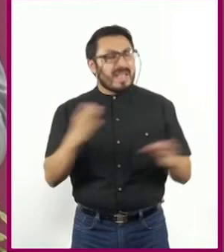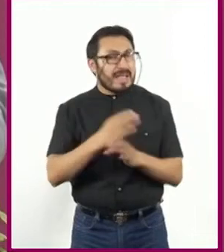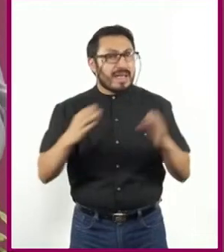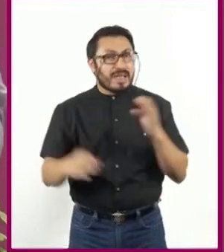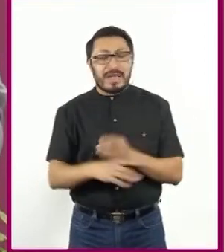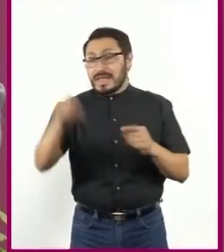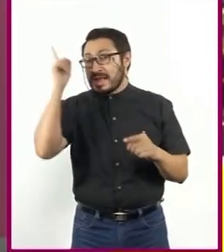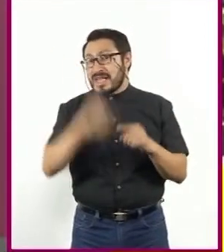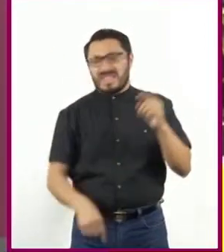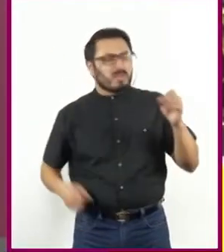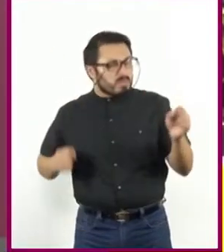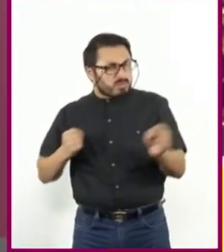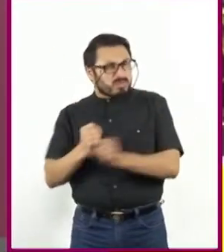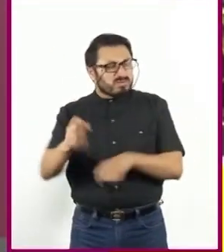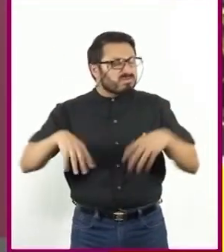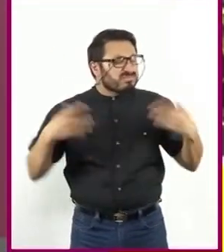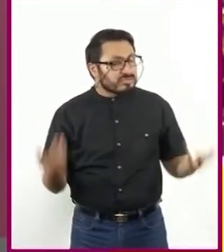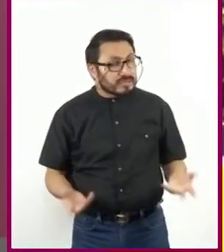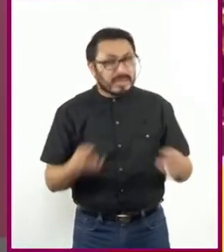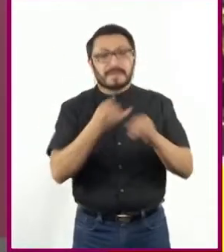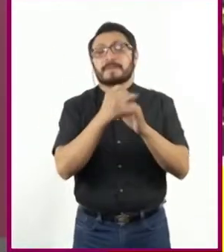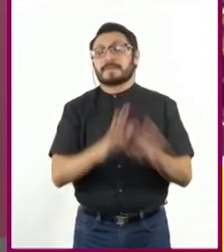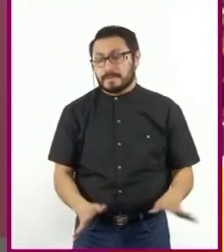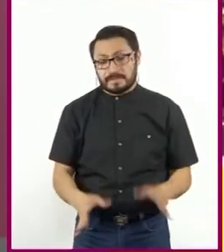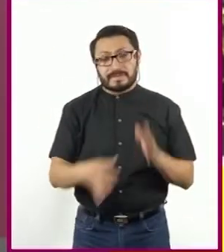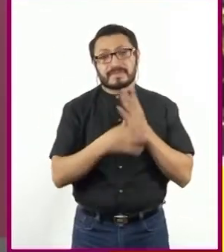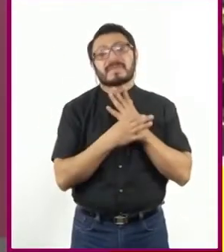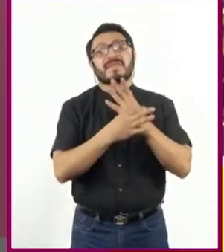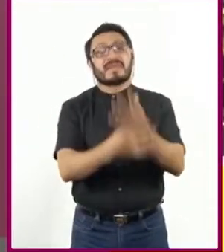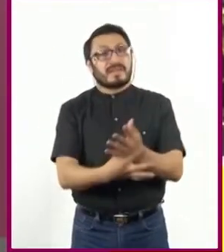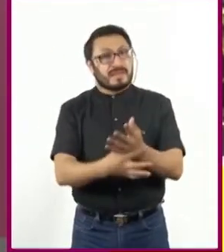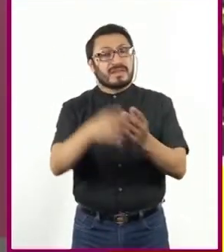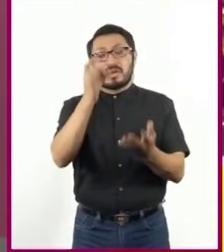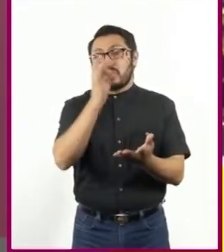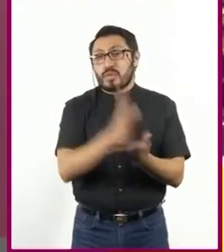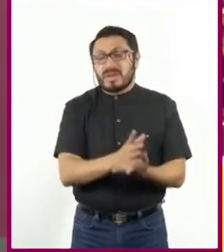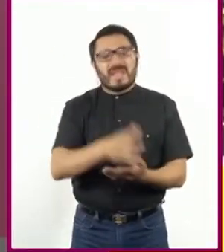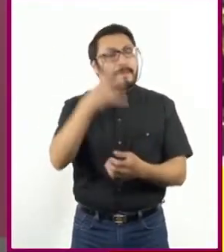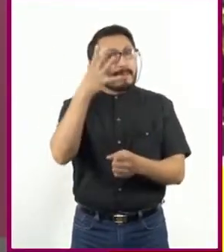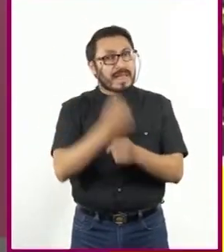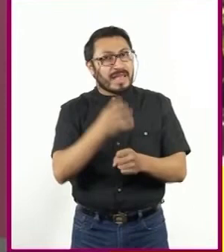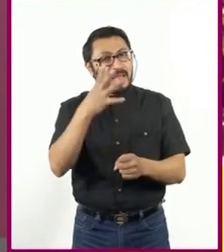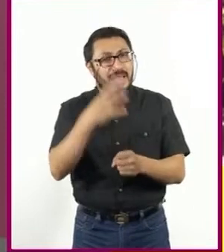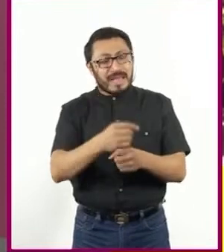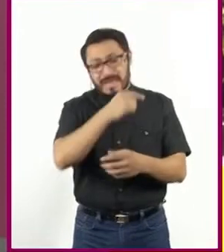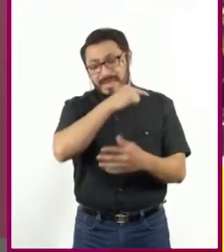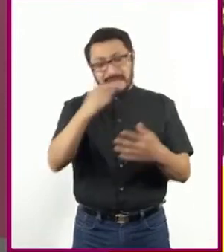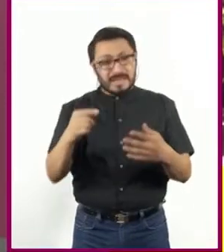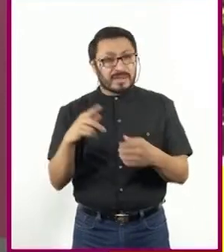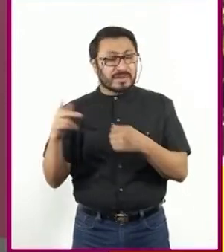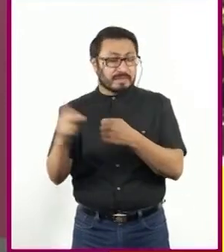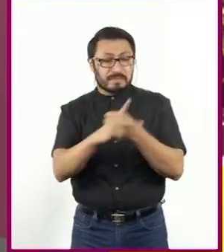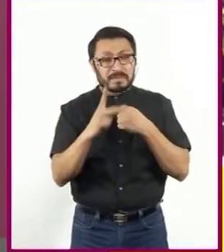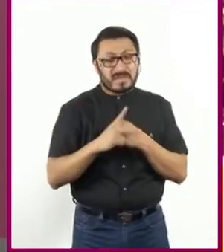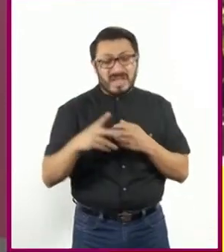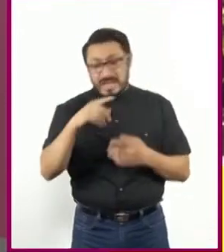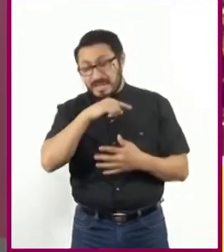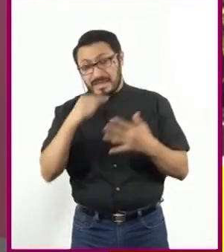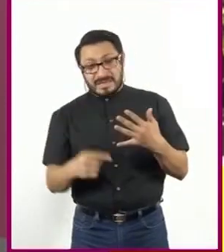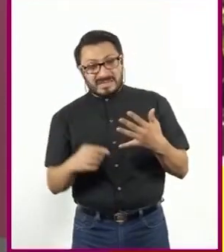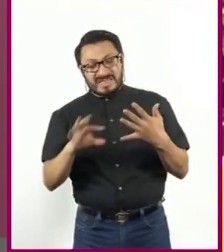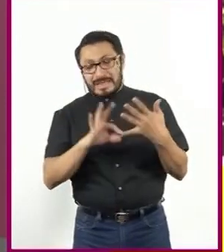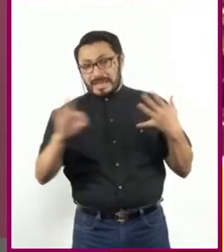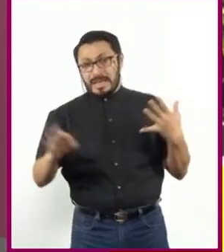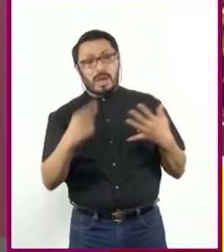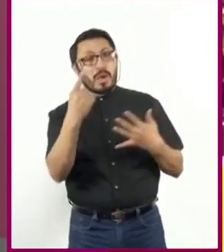eliminen la violencia? En el informe se menciona que solo la quinta parte de los países tienen planes de